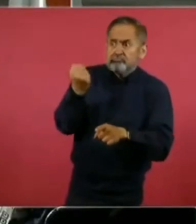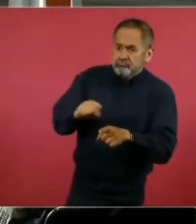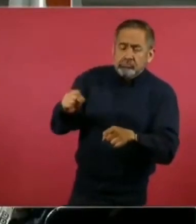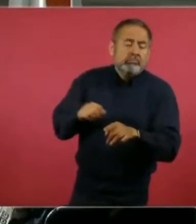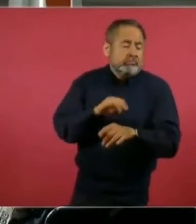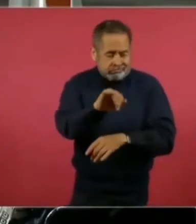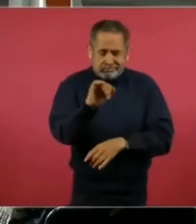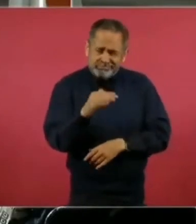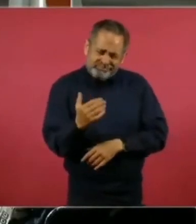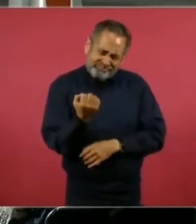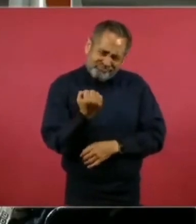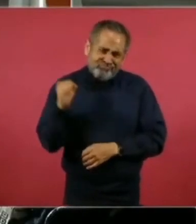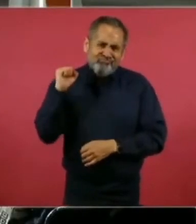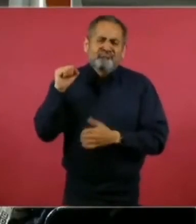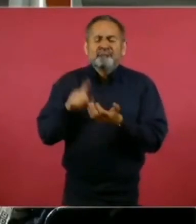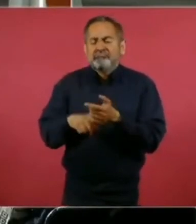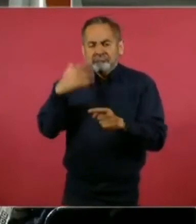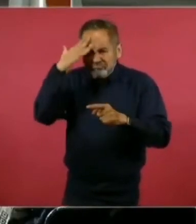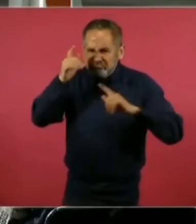bueno,